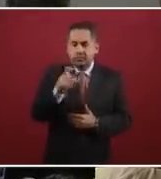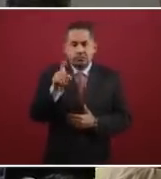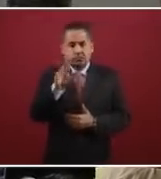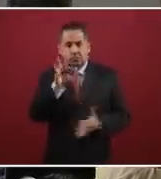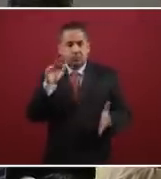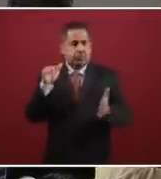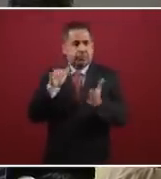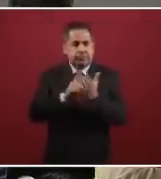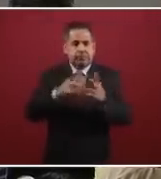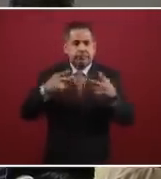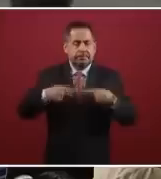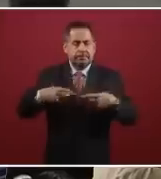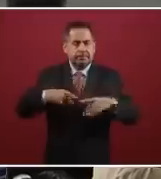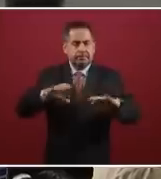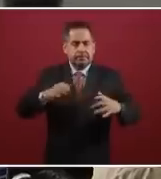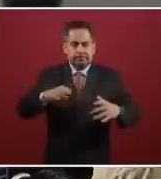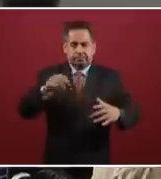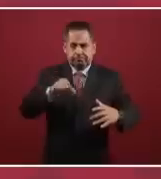140,000 elementos